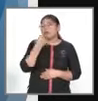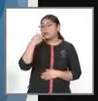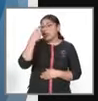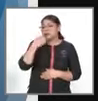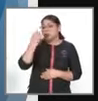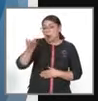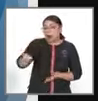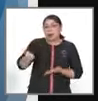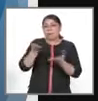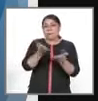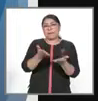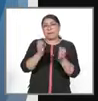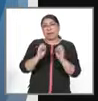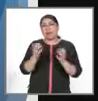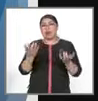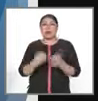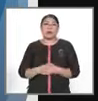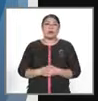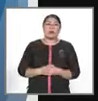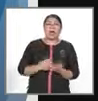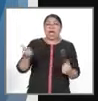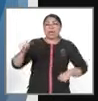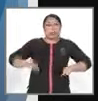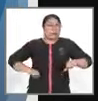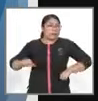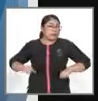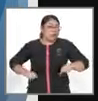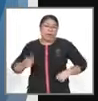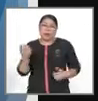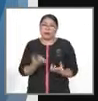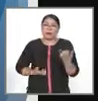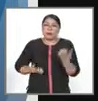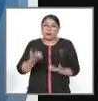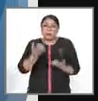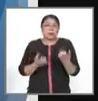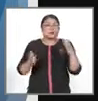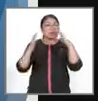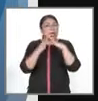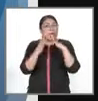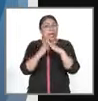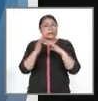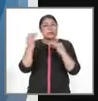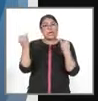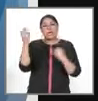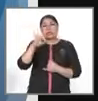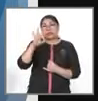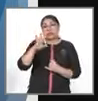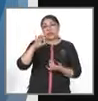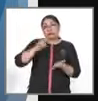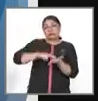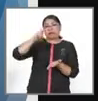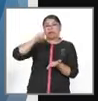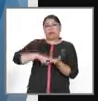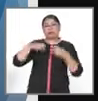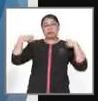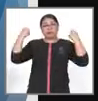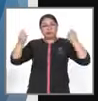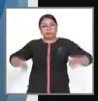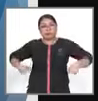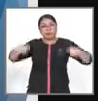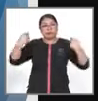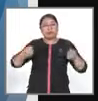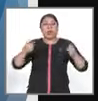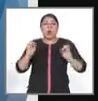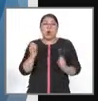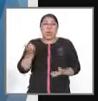del buen comer alguna actividad física regular que puede ser en casa como saltos de Cuerda este ejercicios eh subir